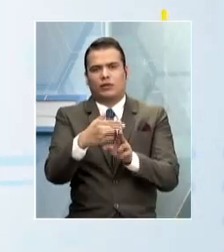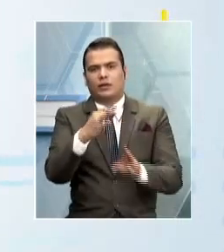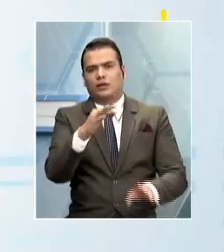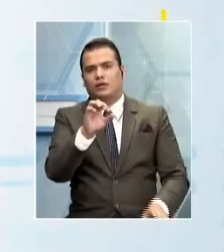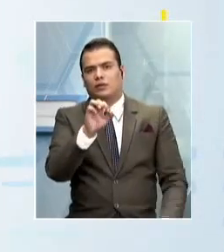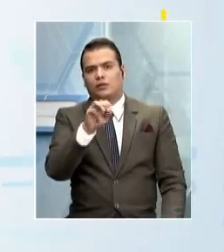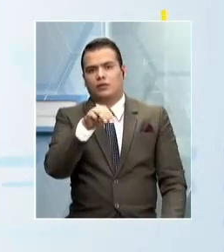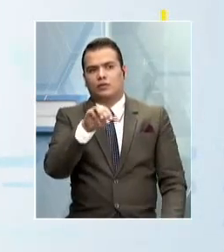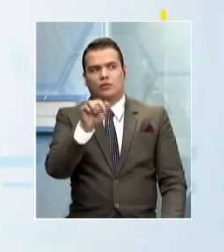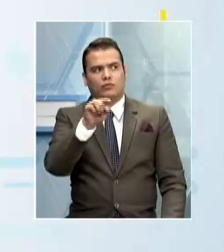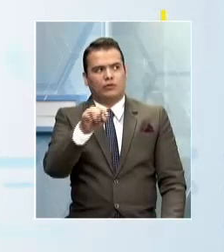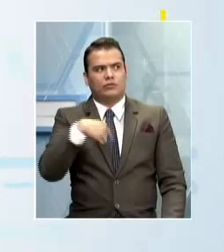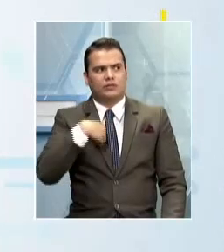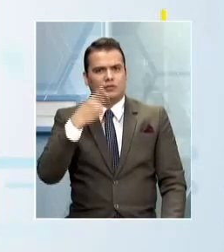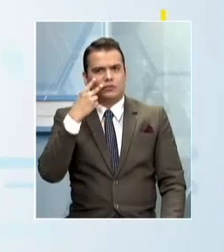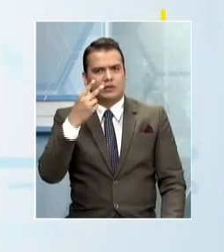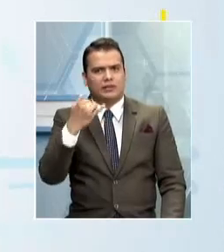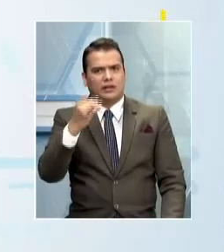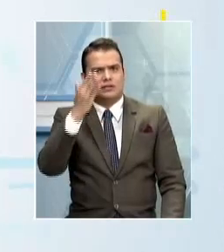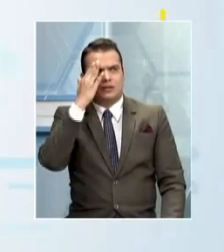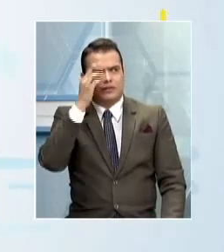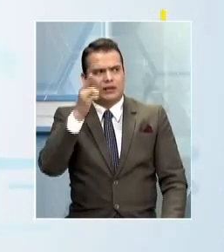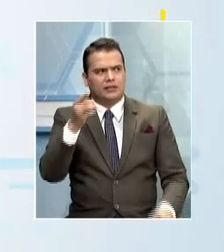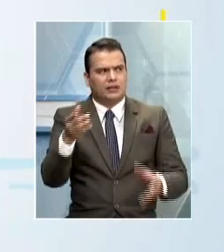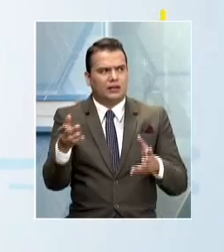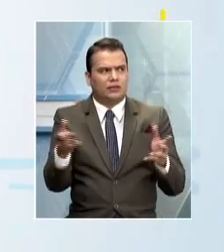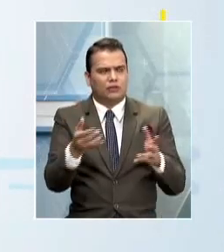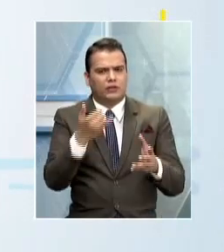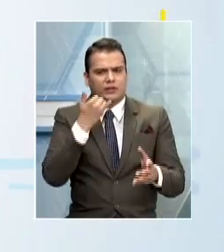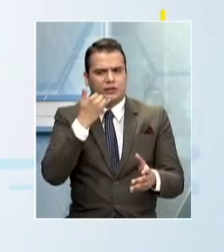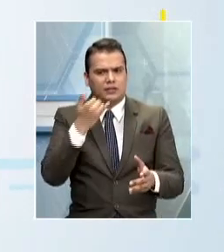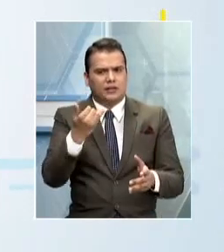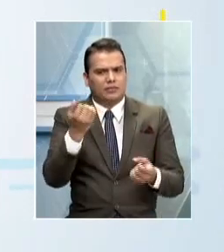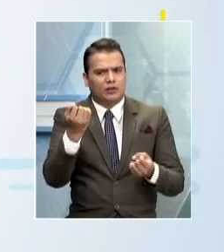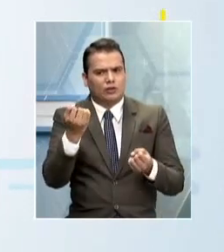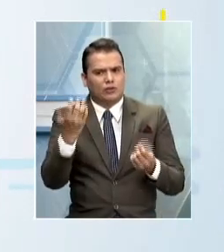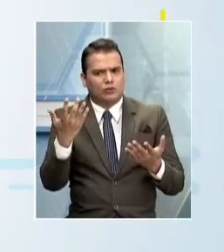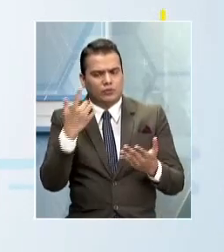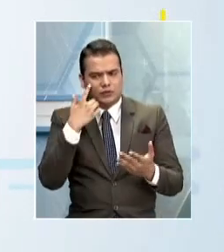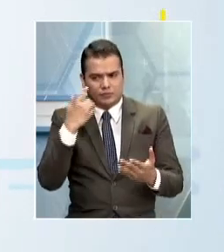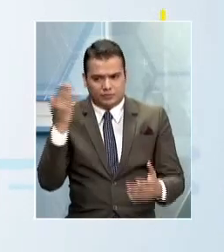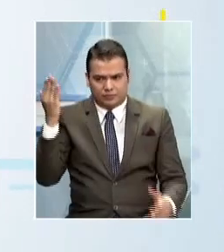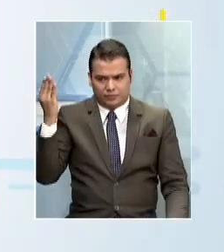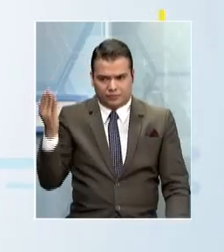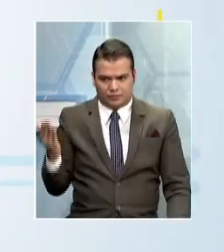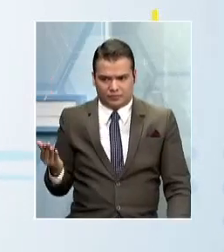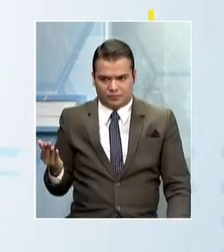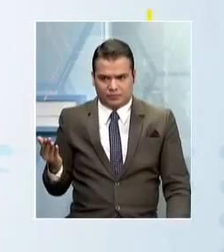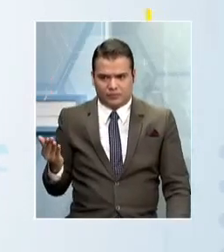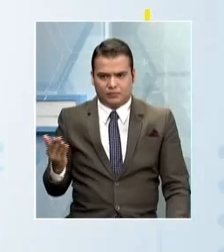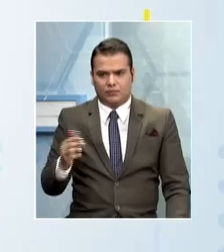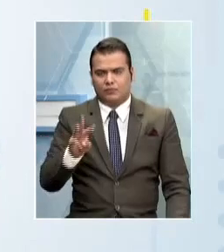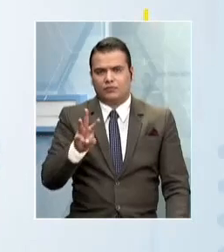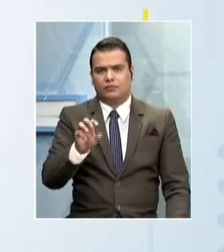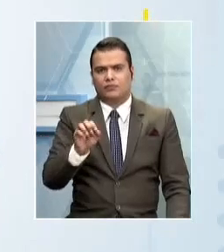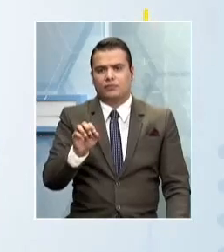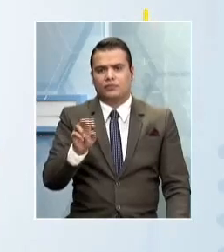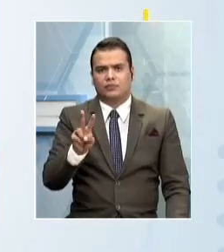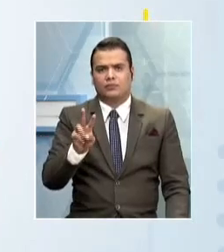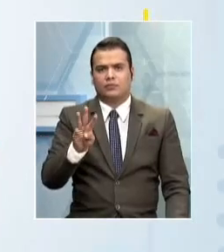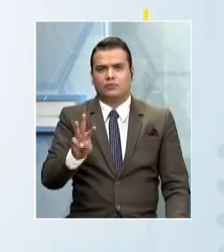la ha visto o tiene información de su paradero, comuníquese por favor a las líneas que aparecen en pantalla,